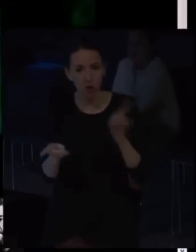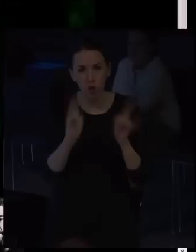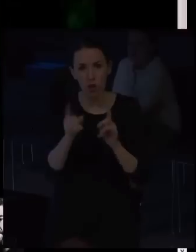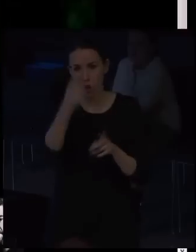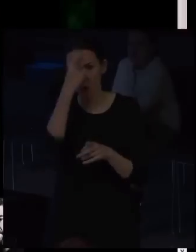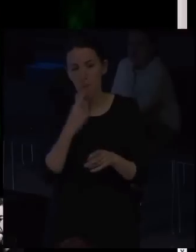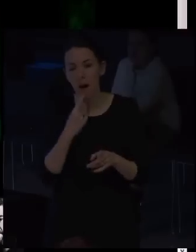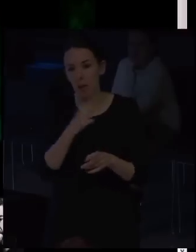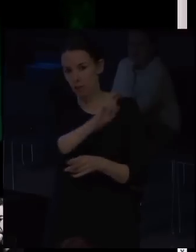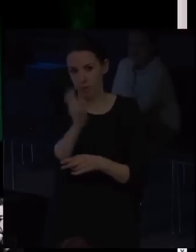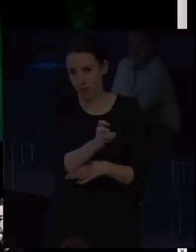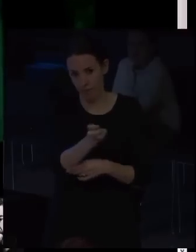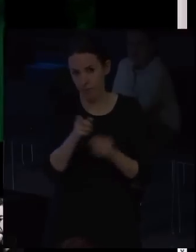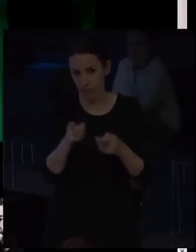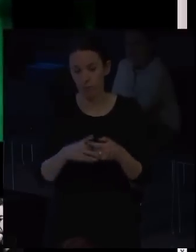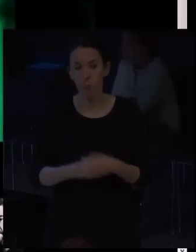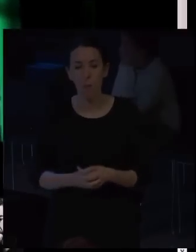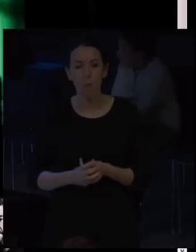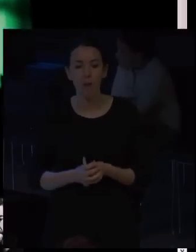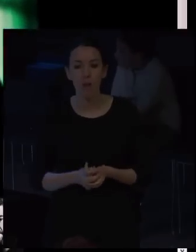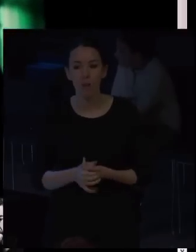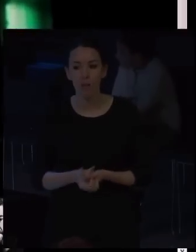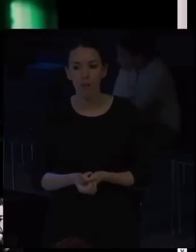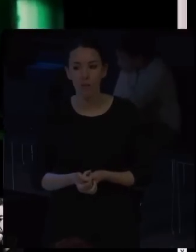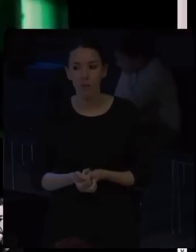imagen. Bueno, es un reto en el fondo.